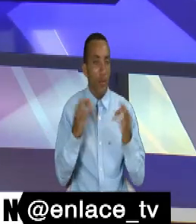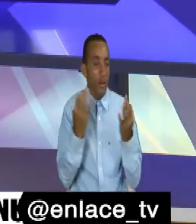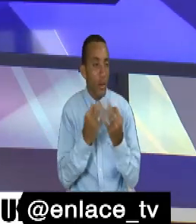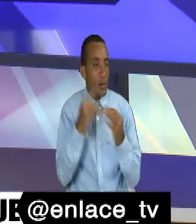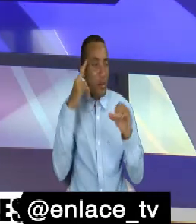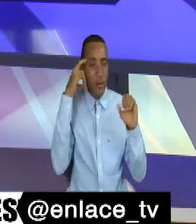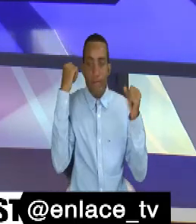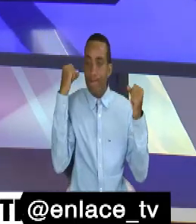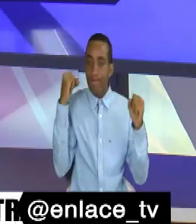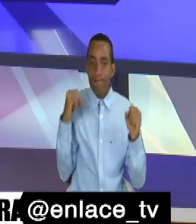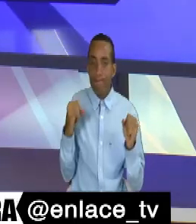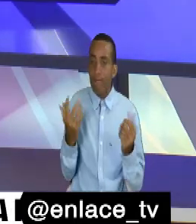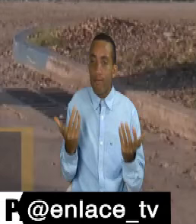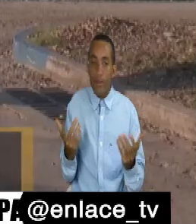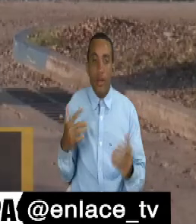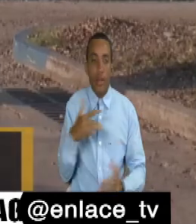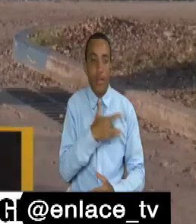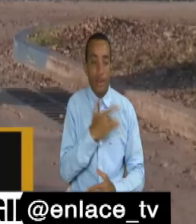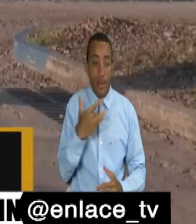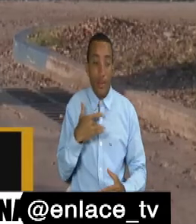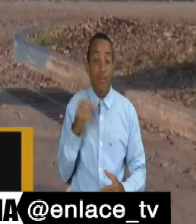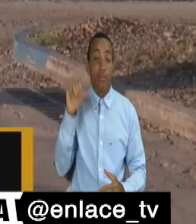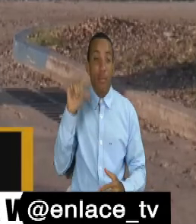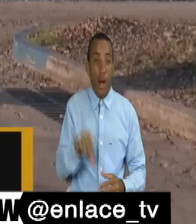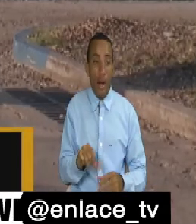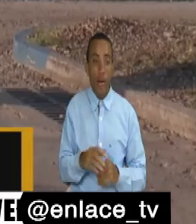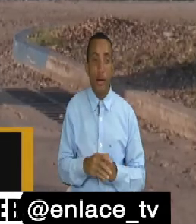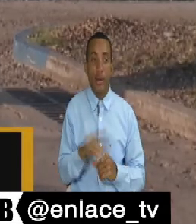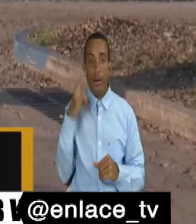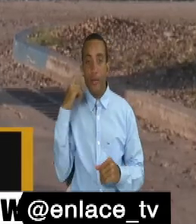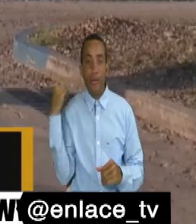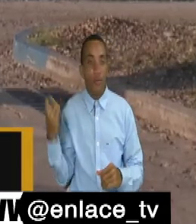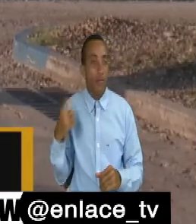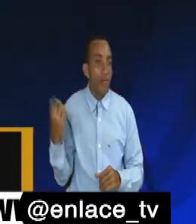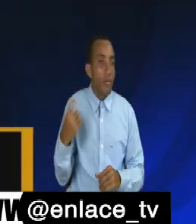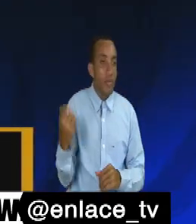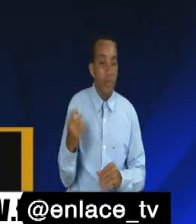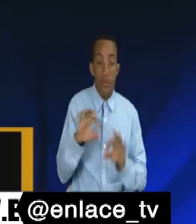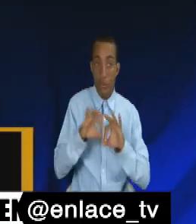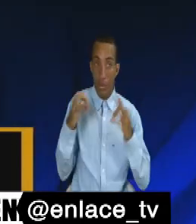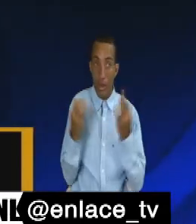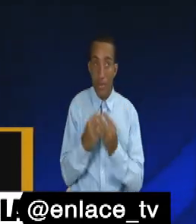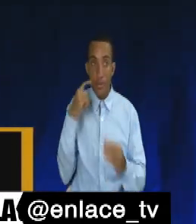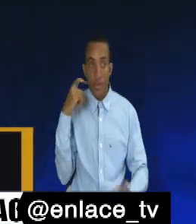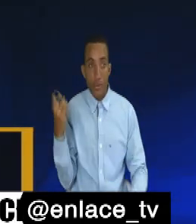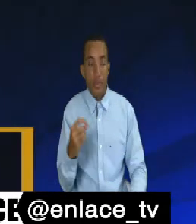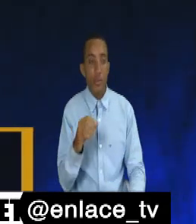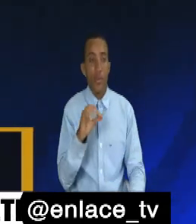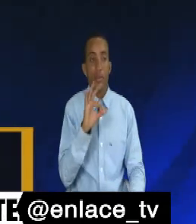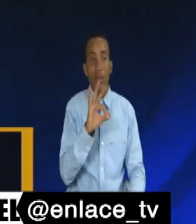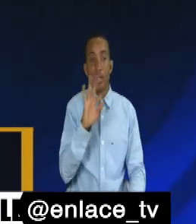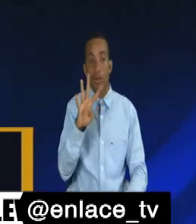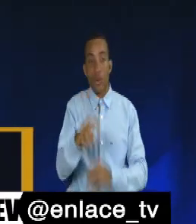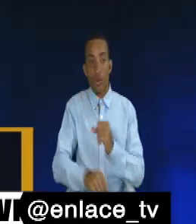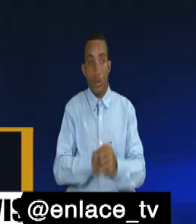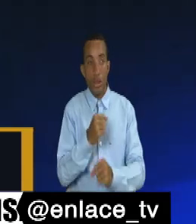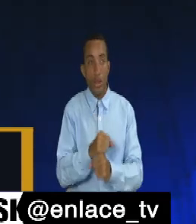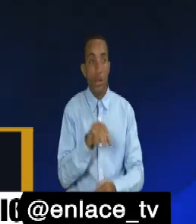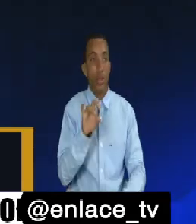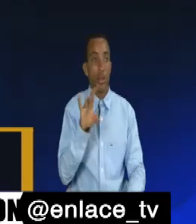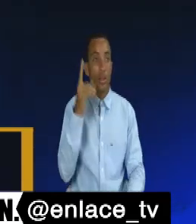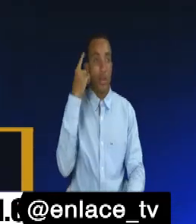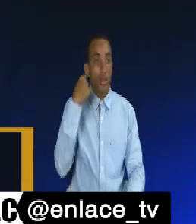de salud. Familiares buscan de manera desesperada a Diana Manjarres González, de 34 años de edad, quien hace 15 días se